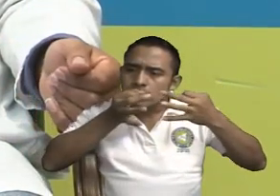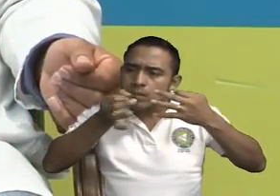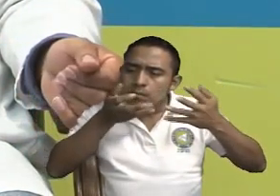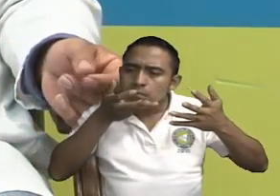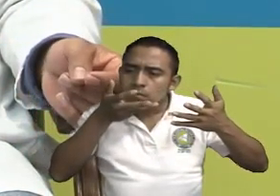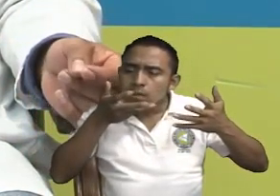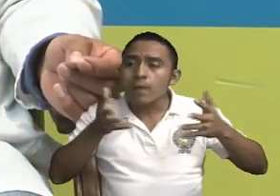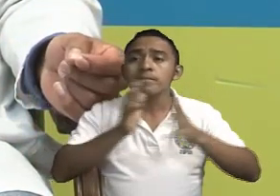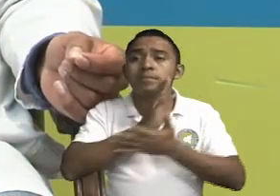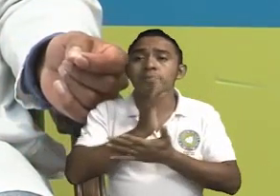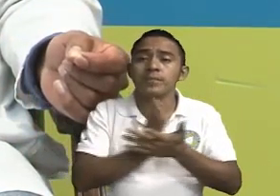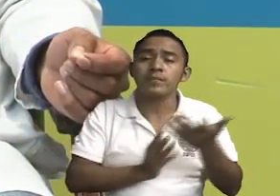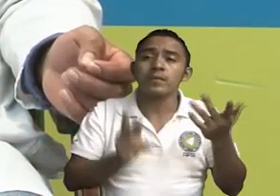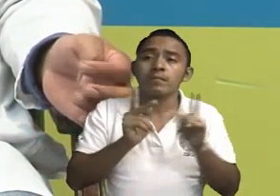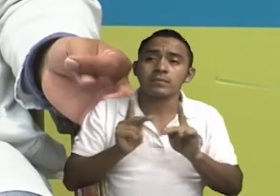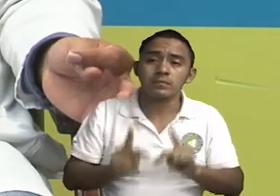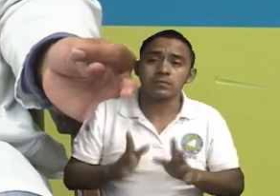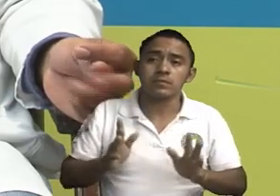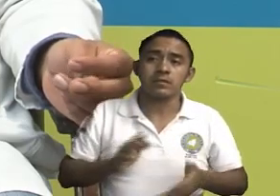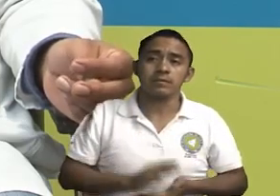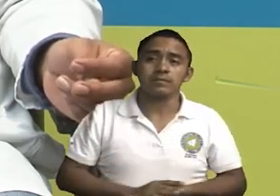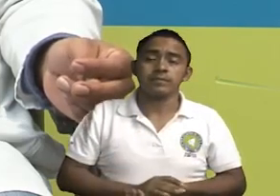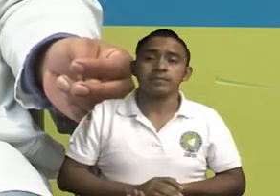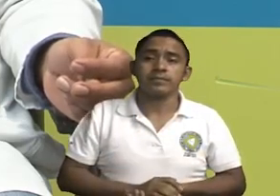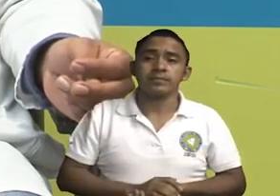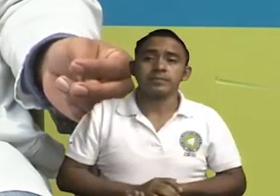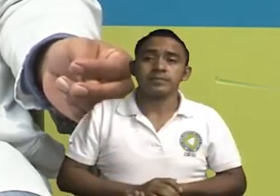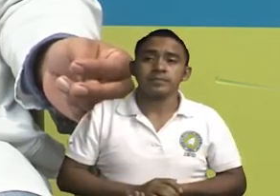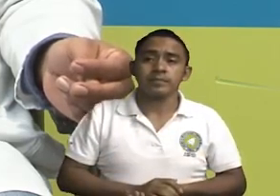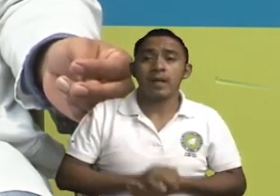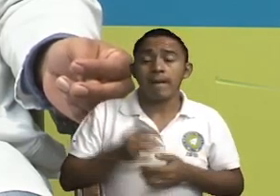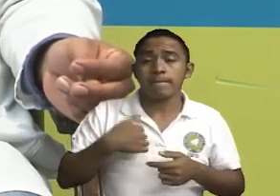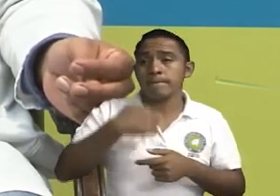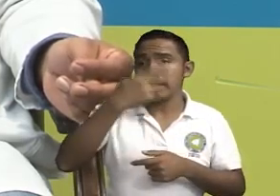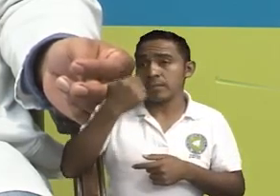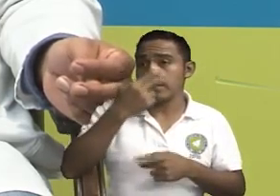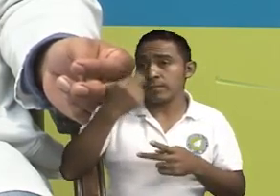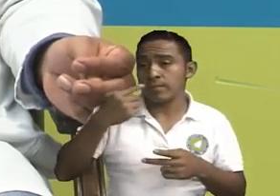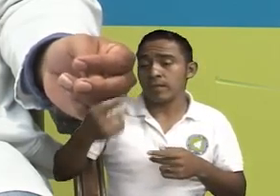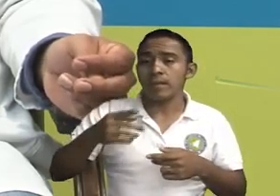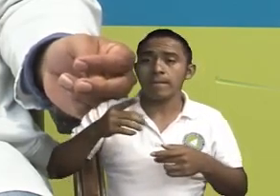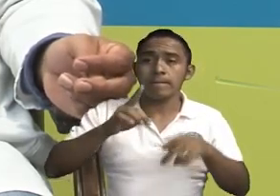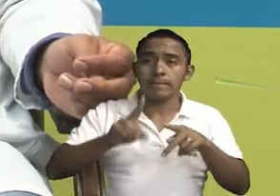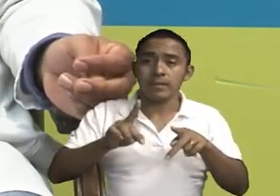a veces la mayoría de las ocasiones, interrogando al paciente, te das cuenta que a lo mejor